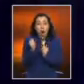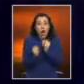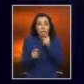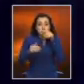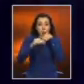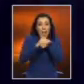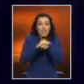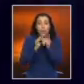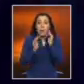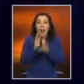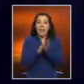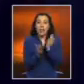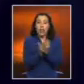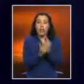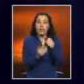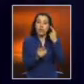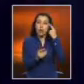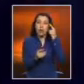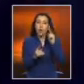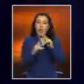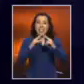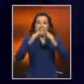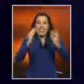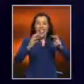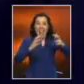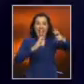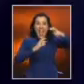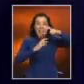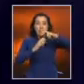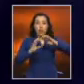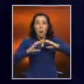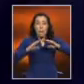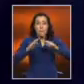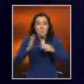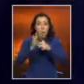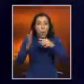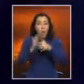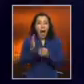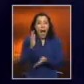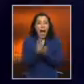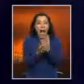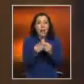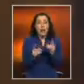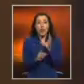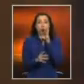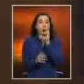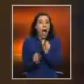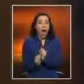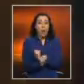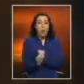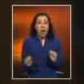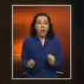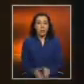para irse del colegio. Incluso creo que pasó por unos techos una vez, alambres de púa, para arrancarse porque ya no aguantaba más.